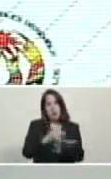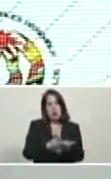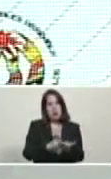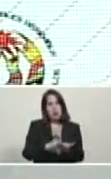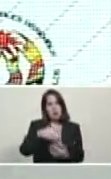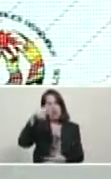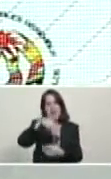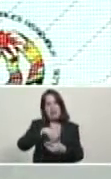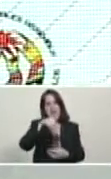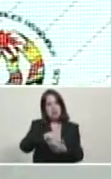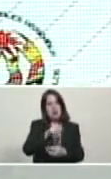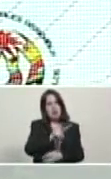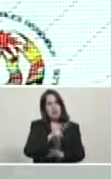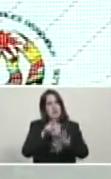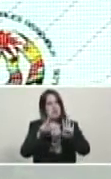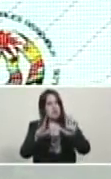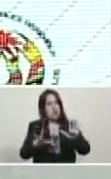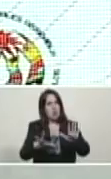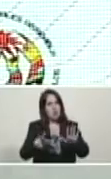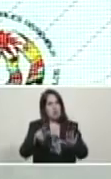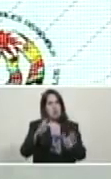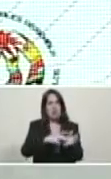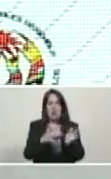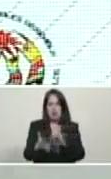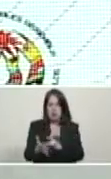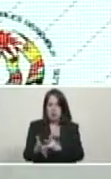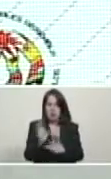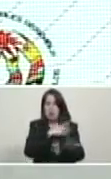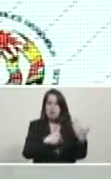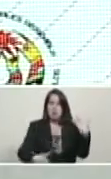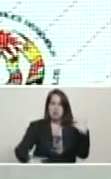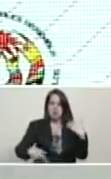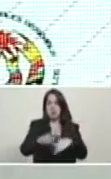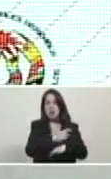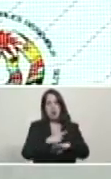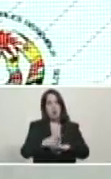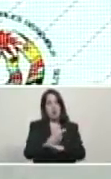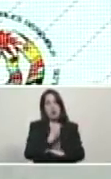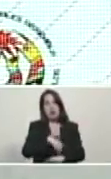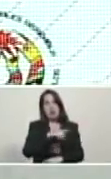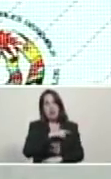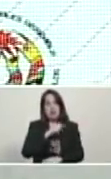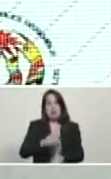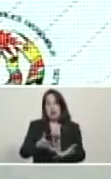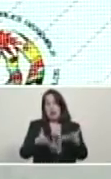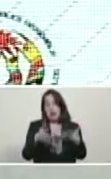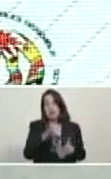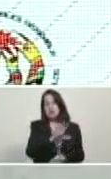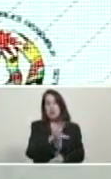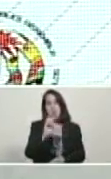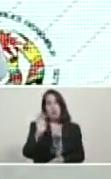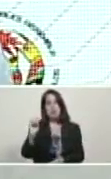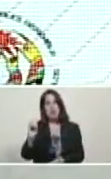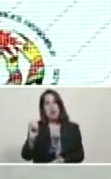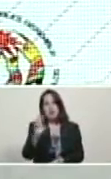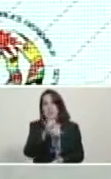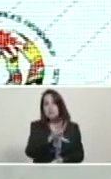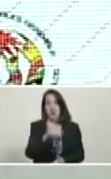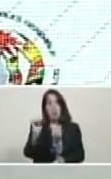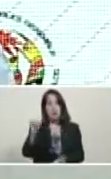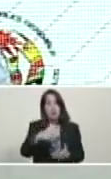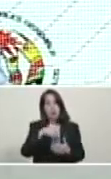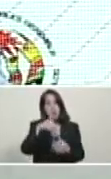las elecciones del 28 de abril a presidente de gobierno ganó con más del 50 por ciento de los votos en españa tenga la